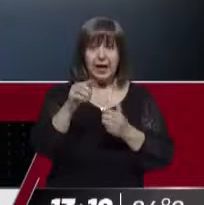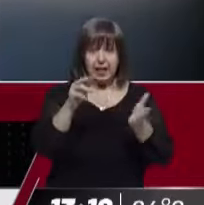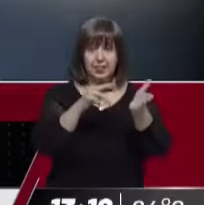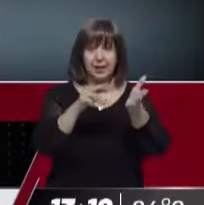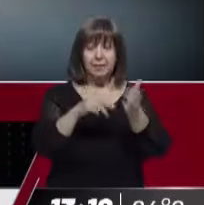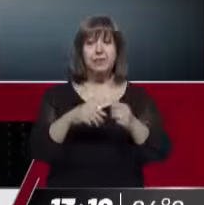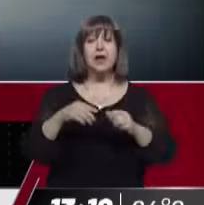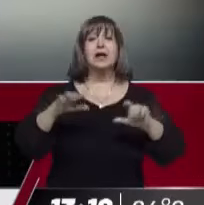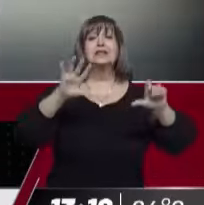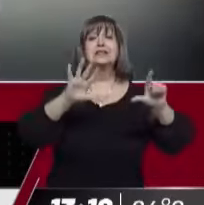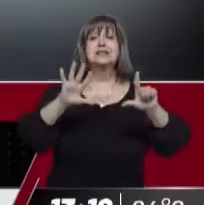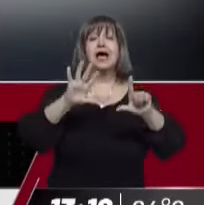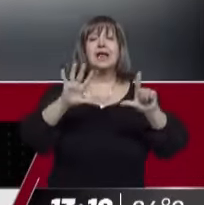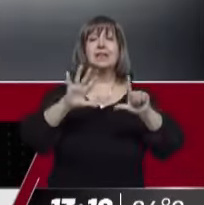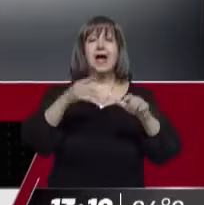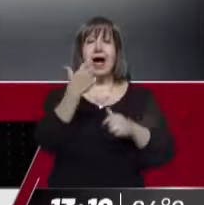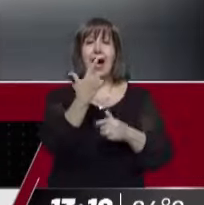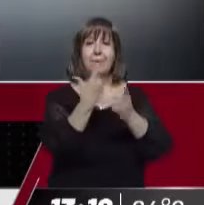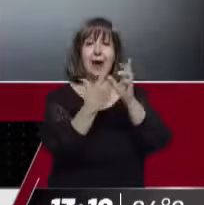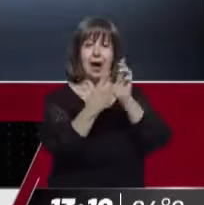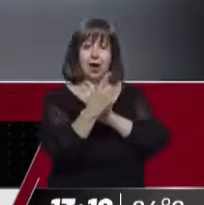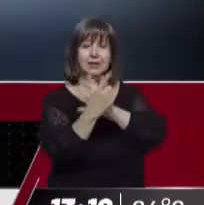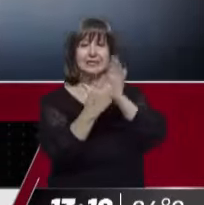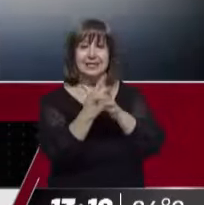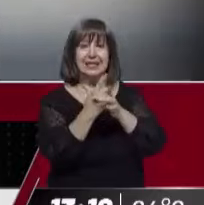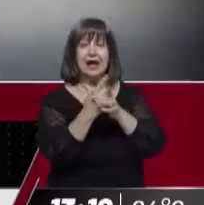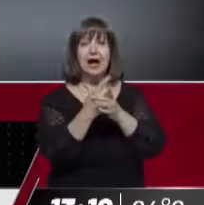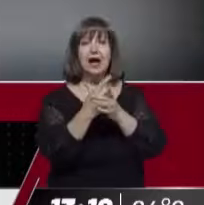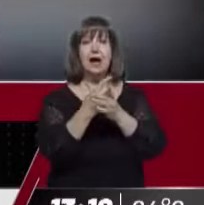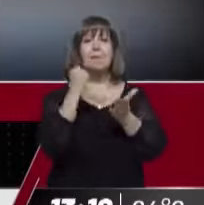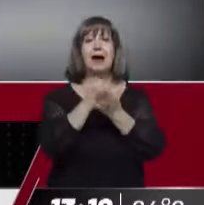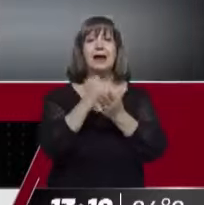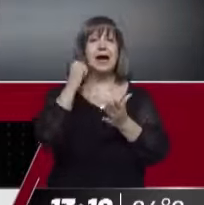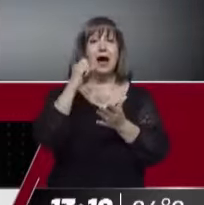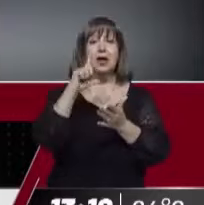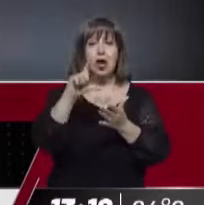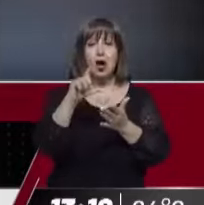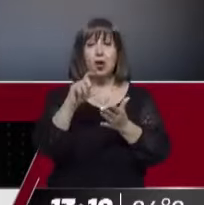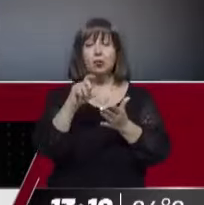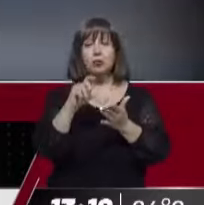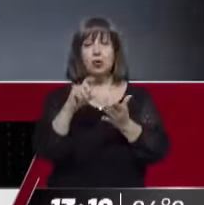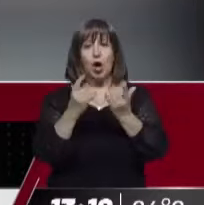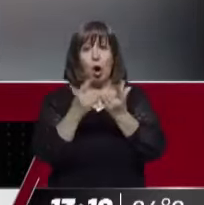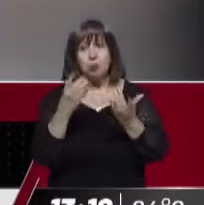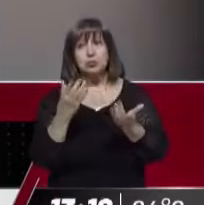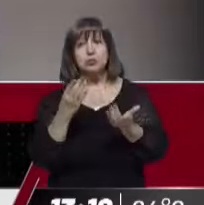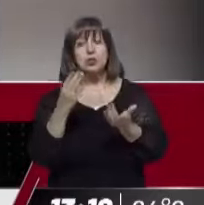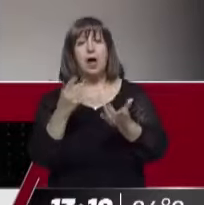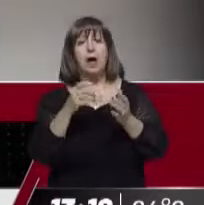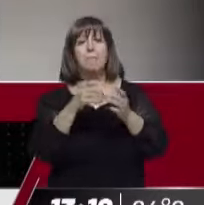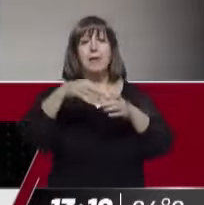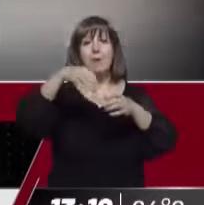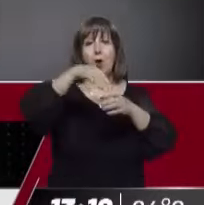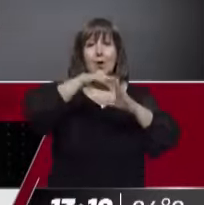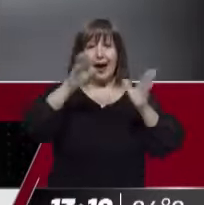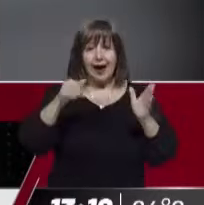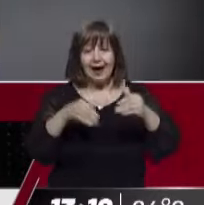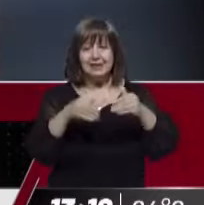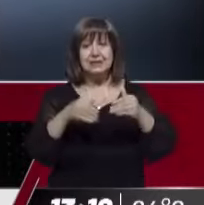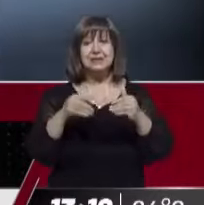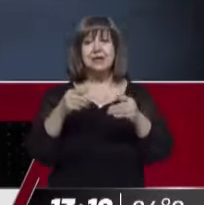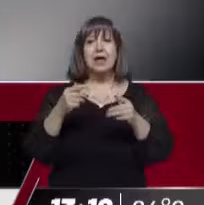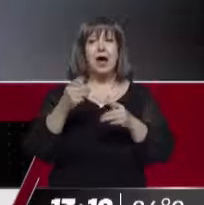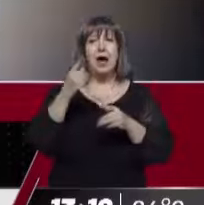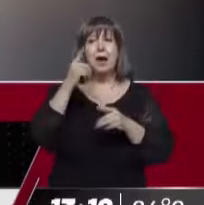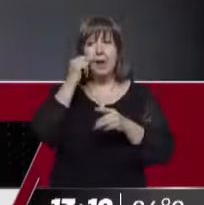Claro, 7 armas de fuego tipo pistola, marca Glock, en sus respectivas cajas. Sí, correcto. Y el padre